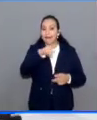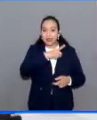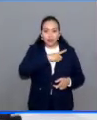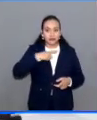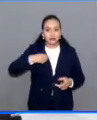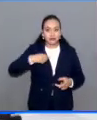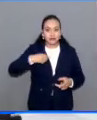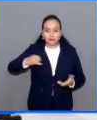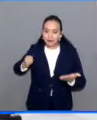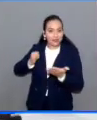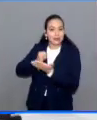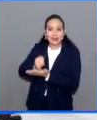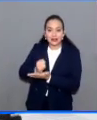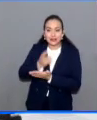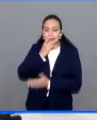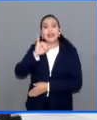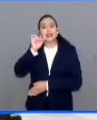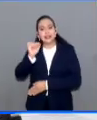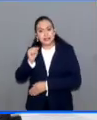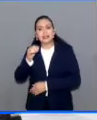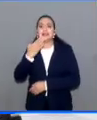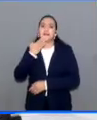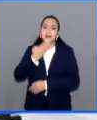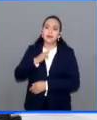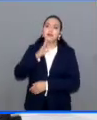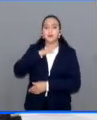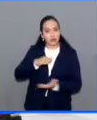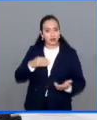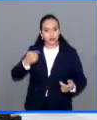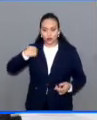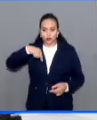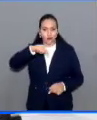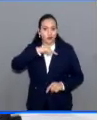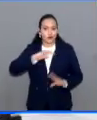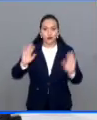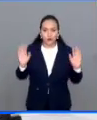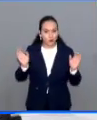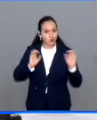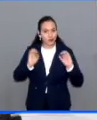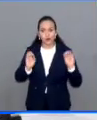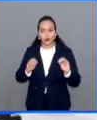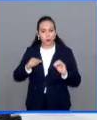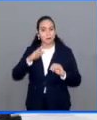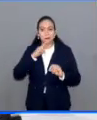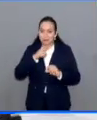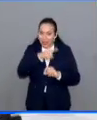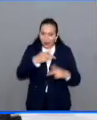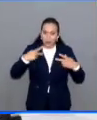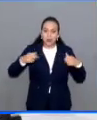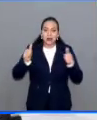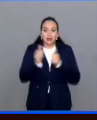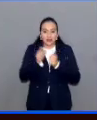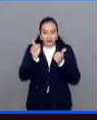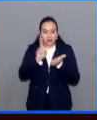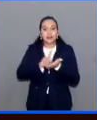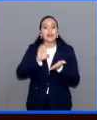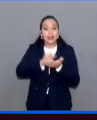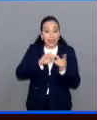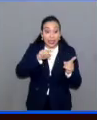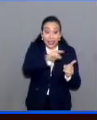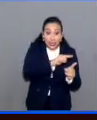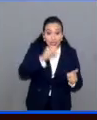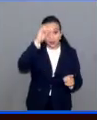es benéfica o no. Nosotros no podemos decidir ni hablar por ellos.